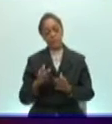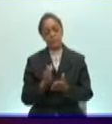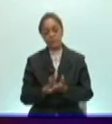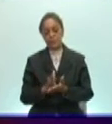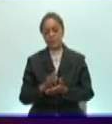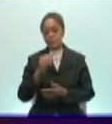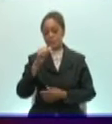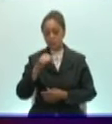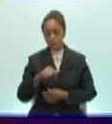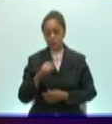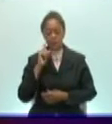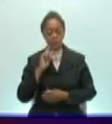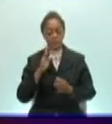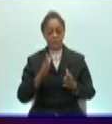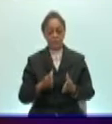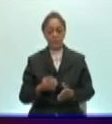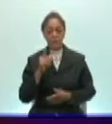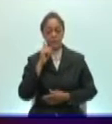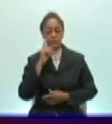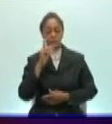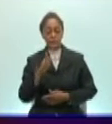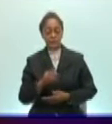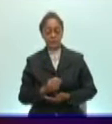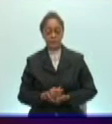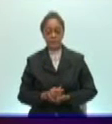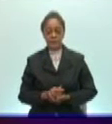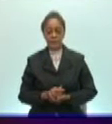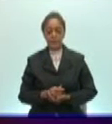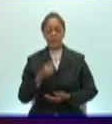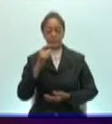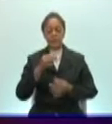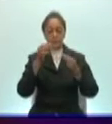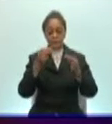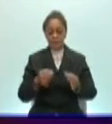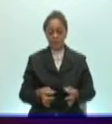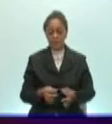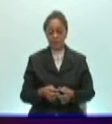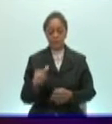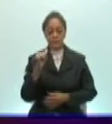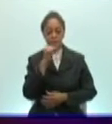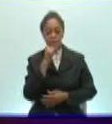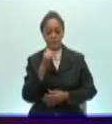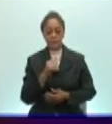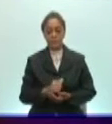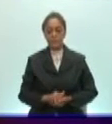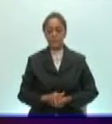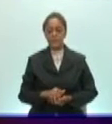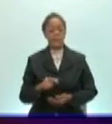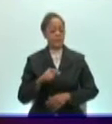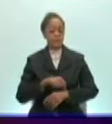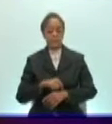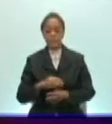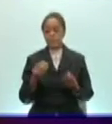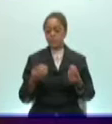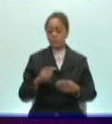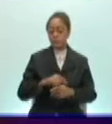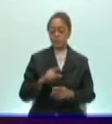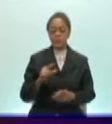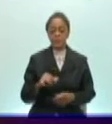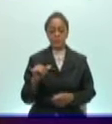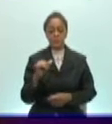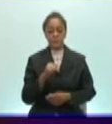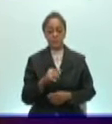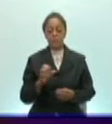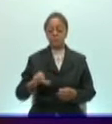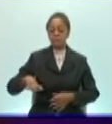Hoy nada más nos vamos a dedicar a que ustedes observen en imágenes reales el video. Por lo tanto, sin perder mucho tiempo porque el video